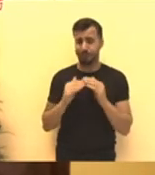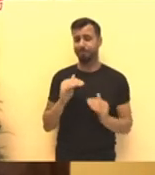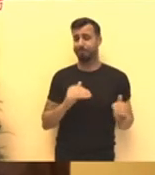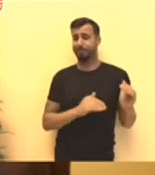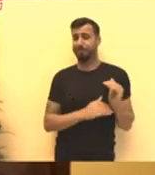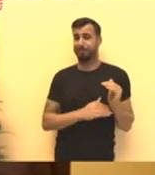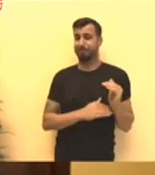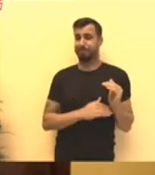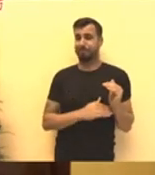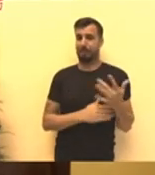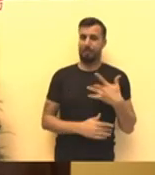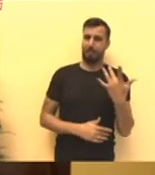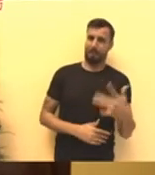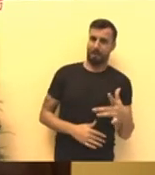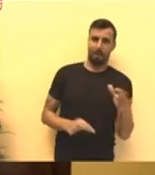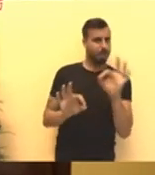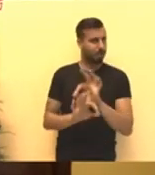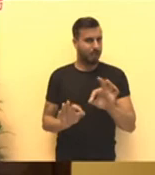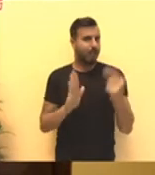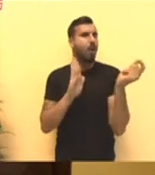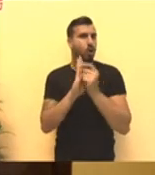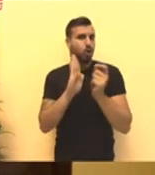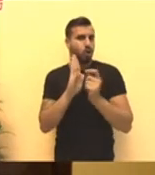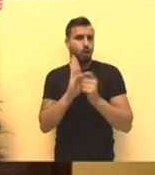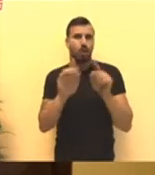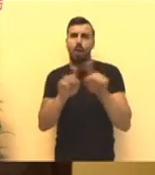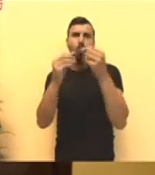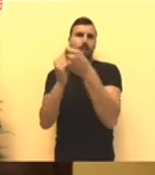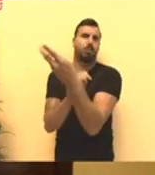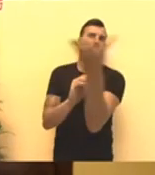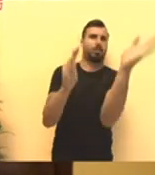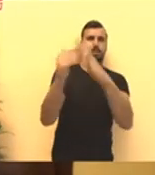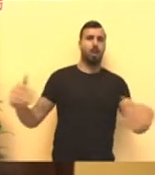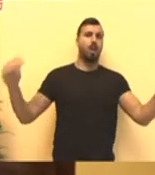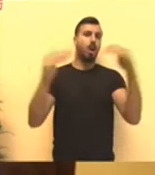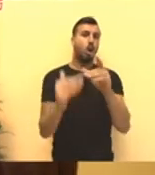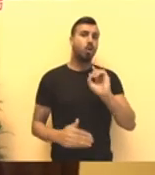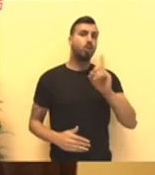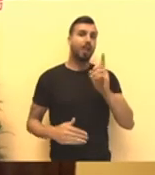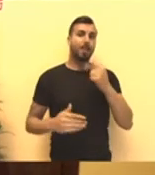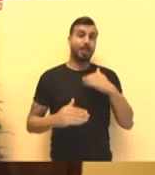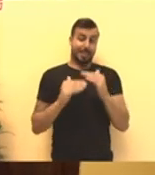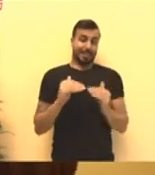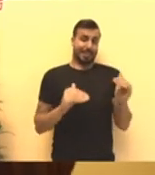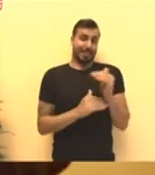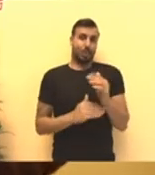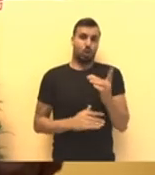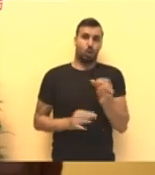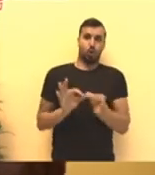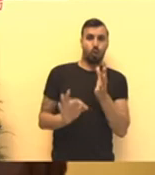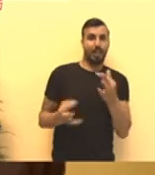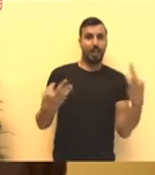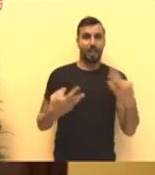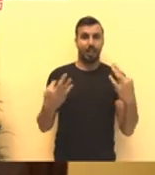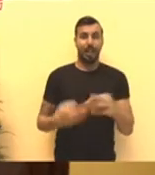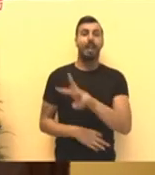Tienes que tener la nota que te pide para la carrera que tú quieras hacer. Solo, la única ventaja es que el 3% de plaza